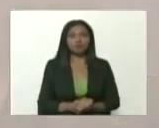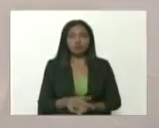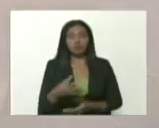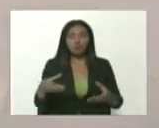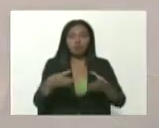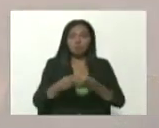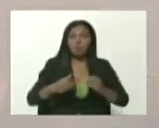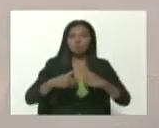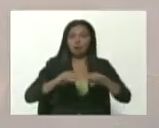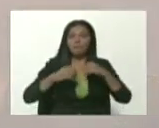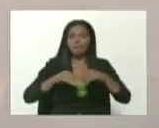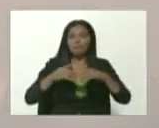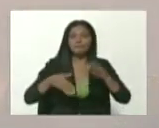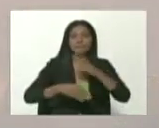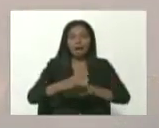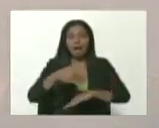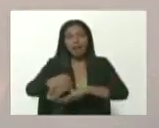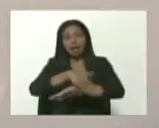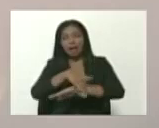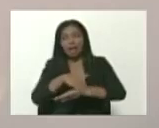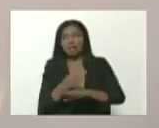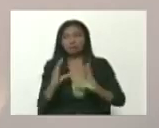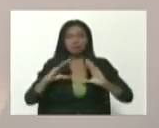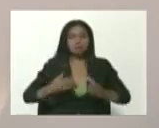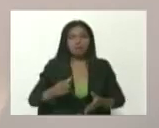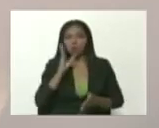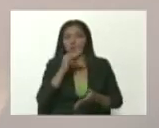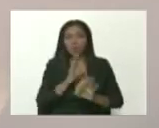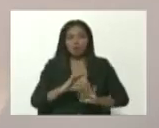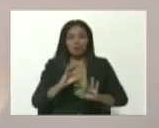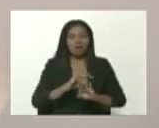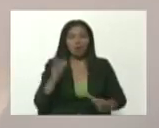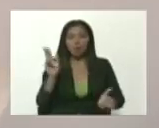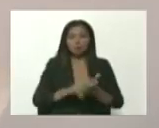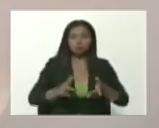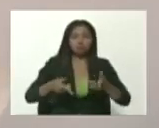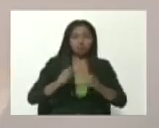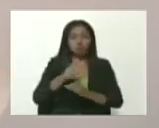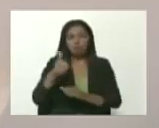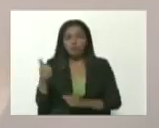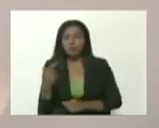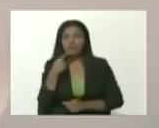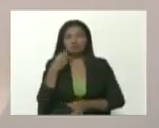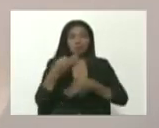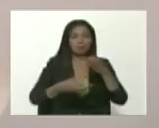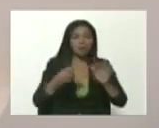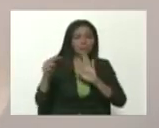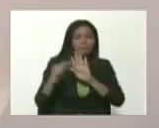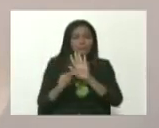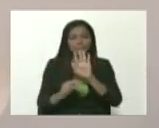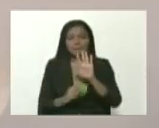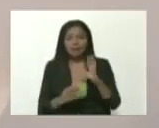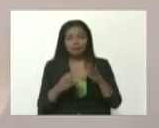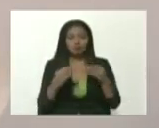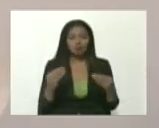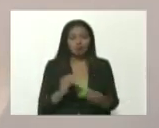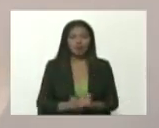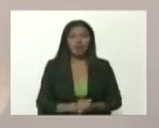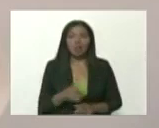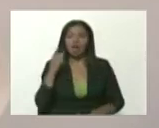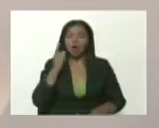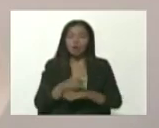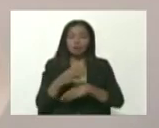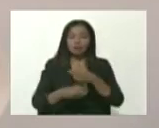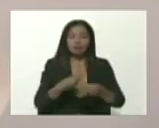militantes que están en las calles, pues no desmayar, cumplir, como ellos mismos lo han dicho, las instrucciones, las